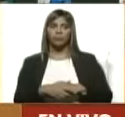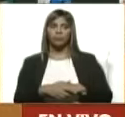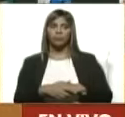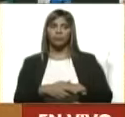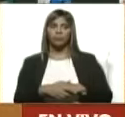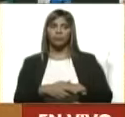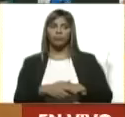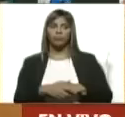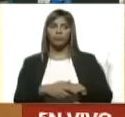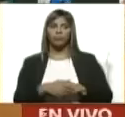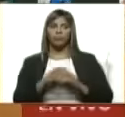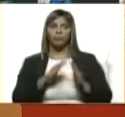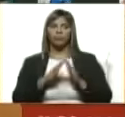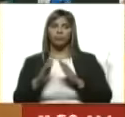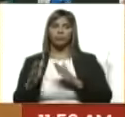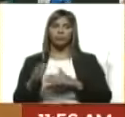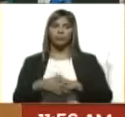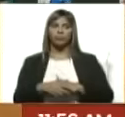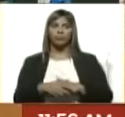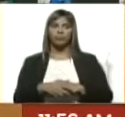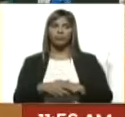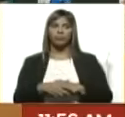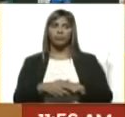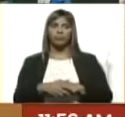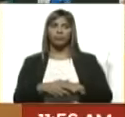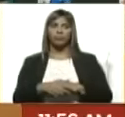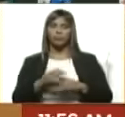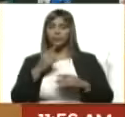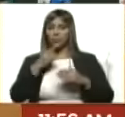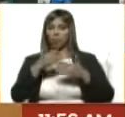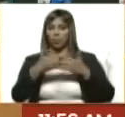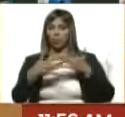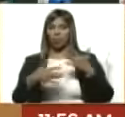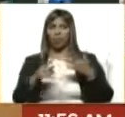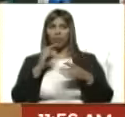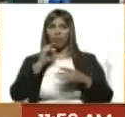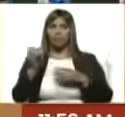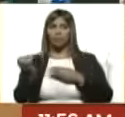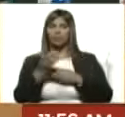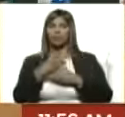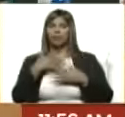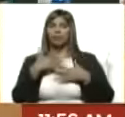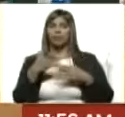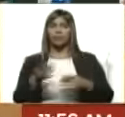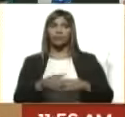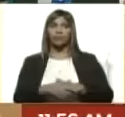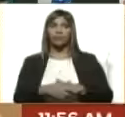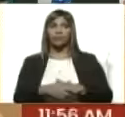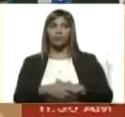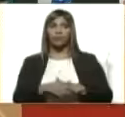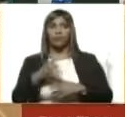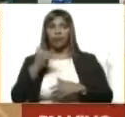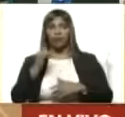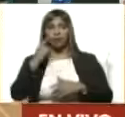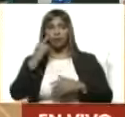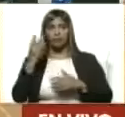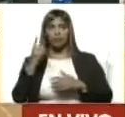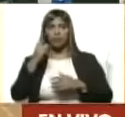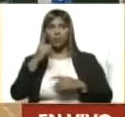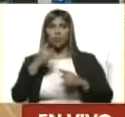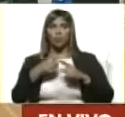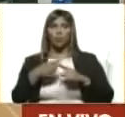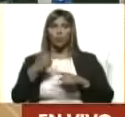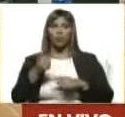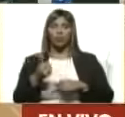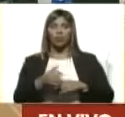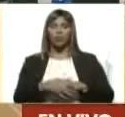Ajá, ¿ves? Ah, bien. Ahí le va a salir un mensaje bien interesante. Si usted lo tiene en 1 por 10,